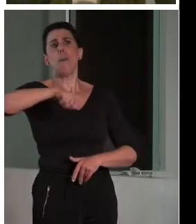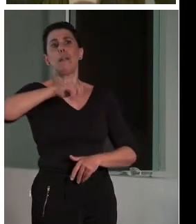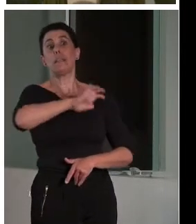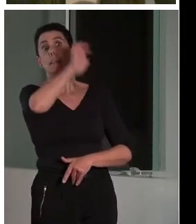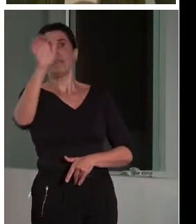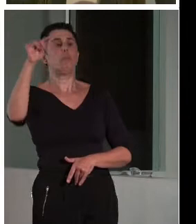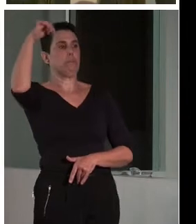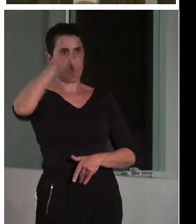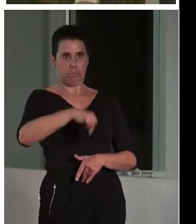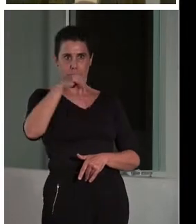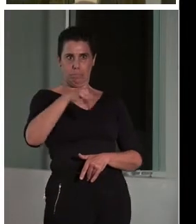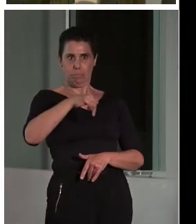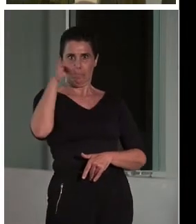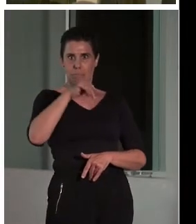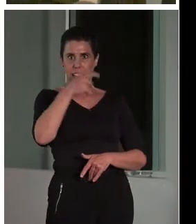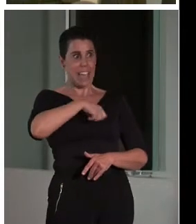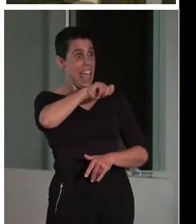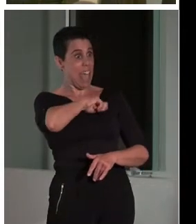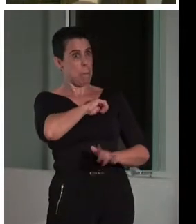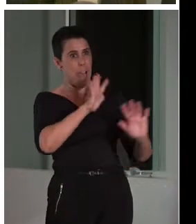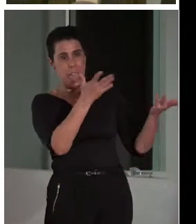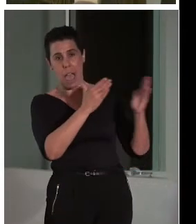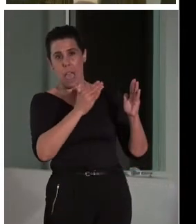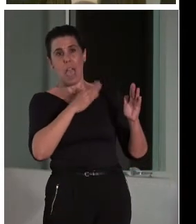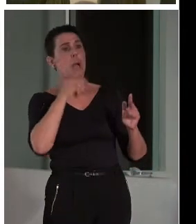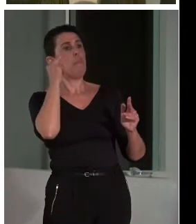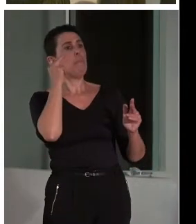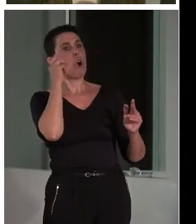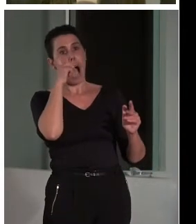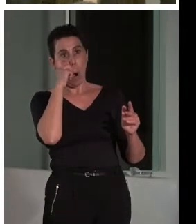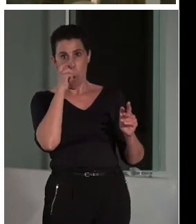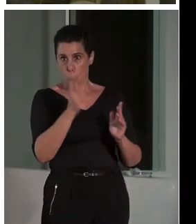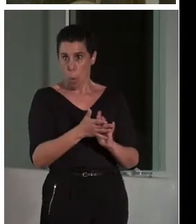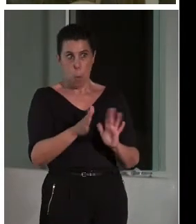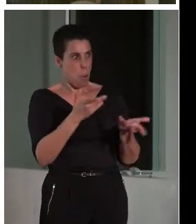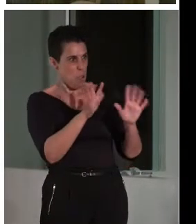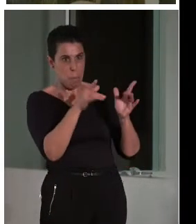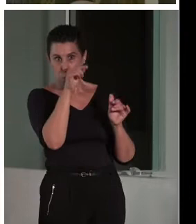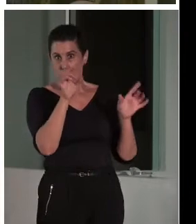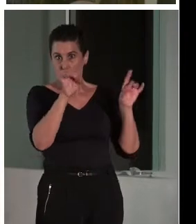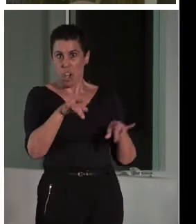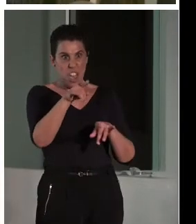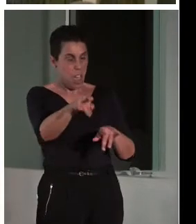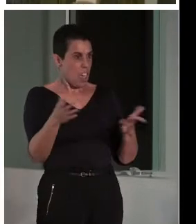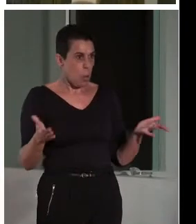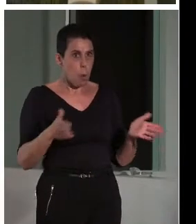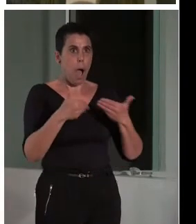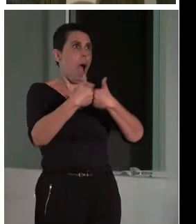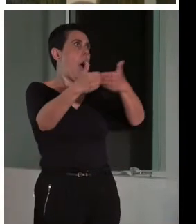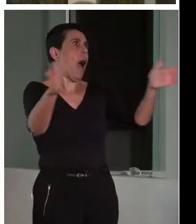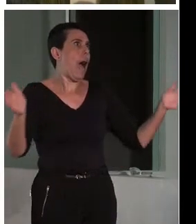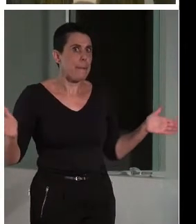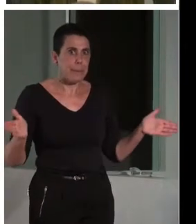que es en junio es una reunión parecida un poco al perfil de la que tenemos aquí no que no está pensada a puertas abiertas ni a que venga